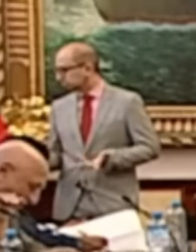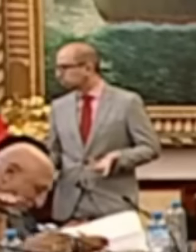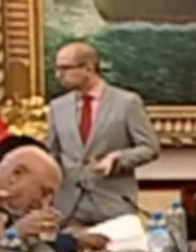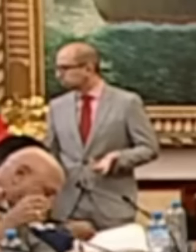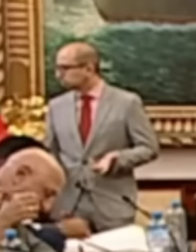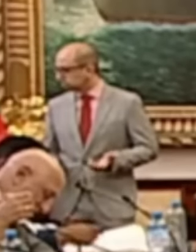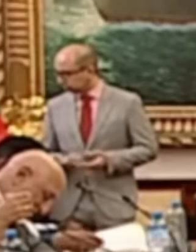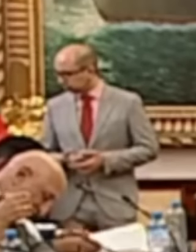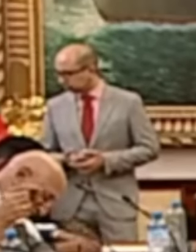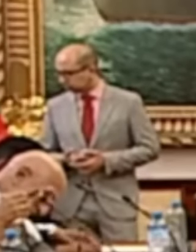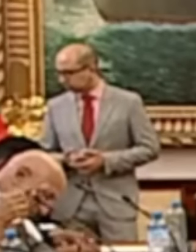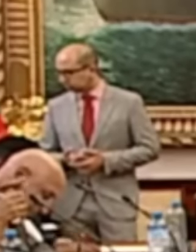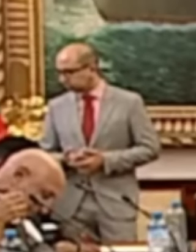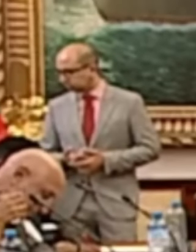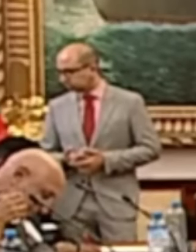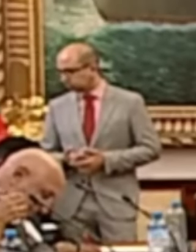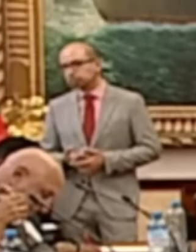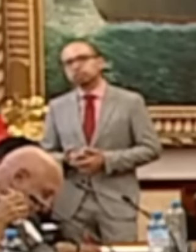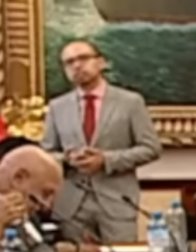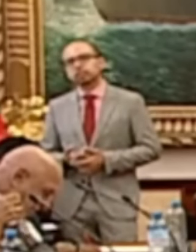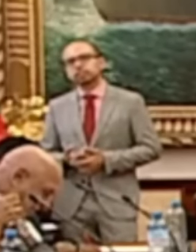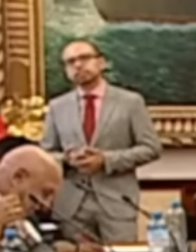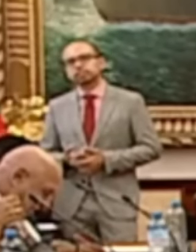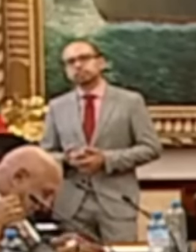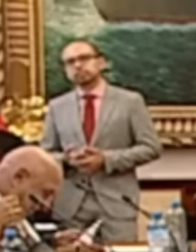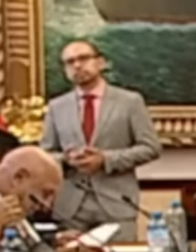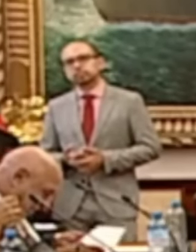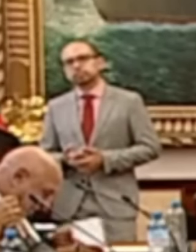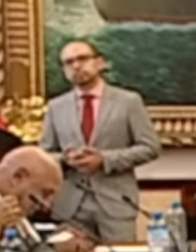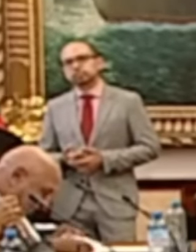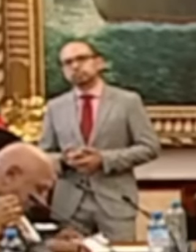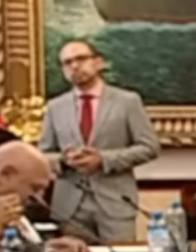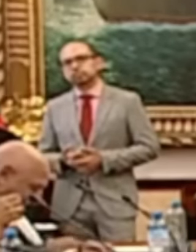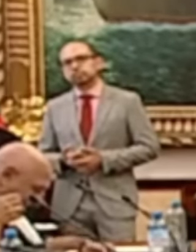Congresista Palacios Guamán, el sentido de su voto, por favor.